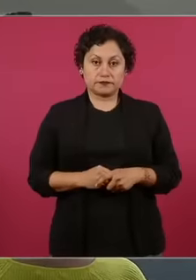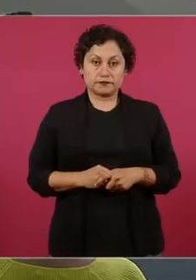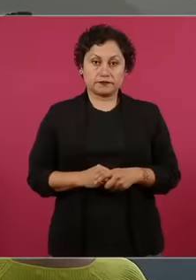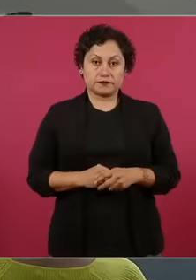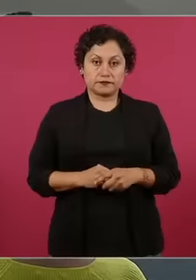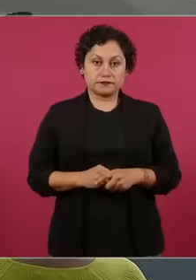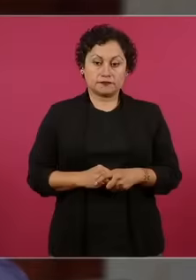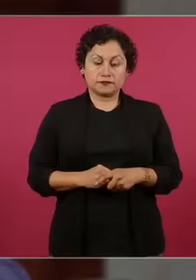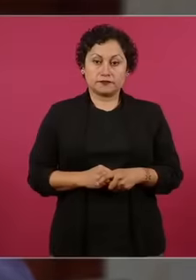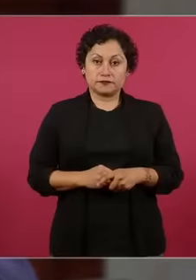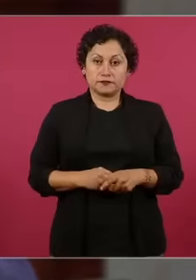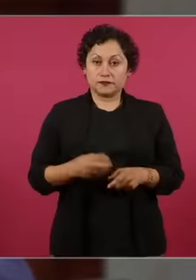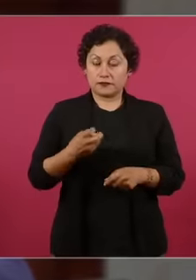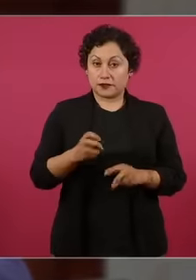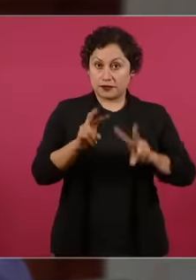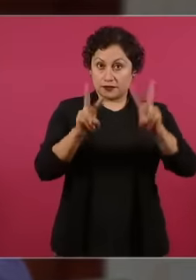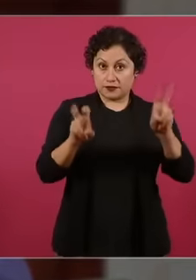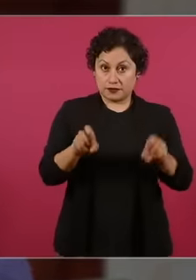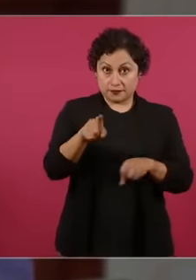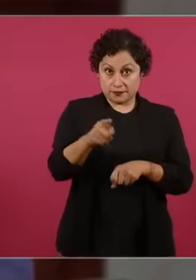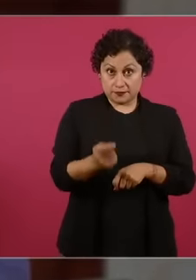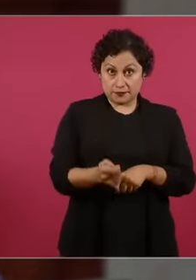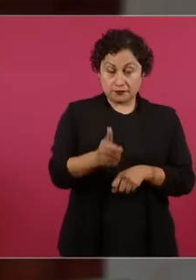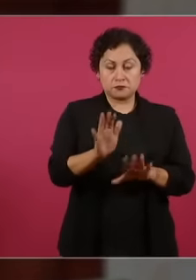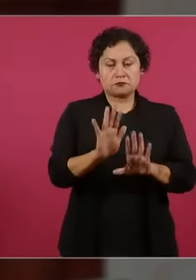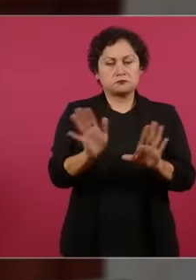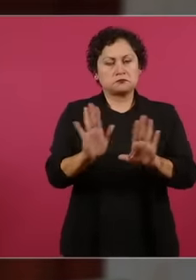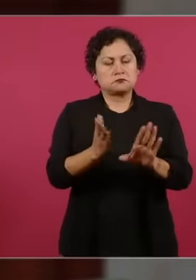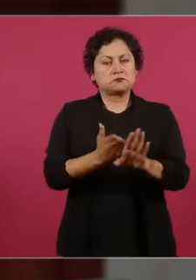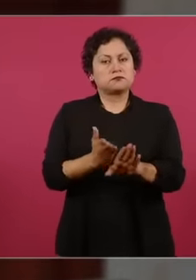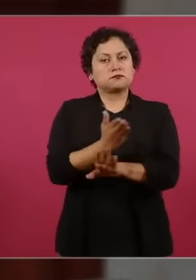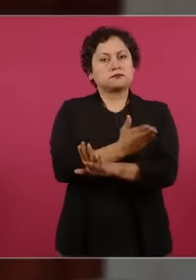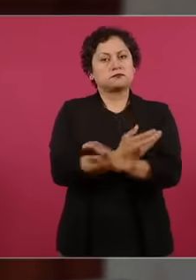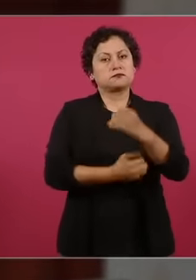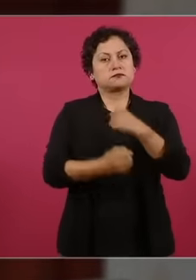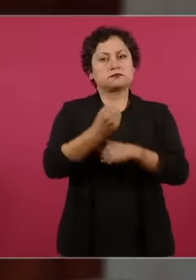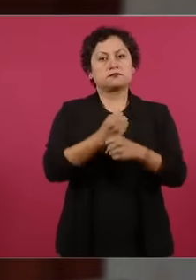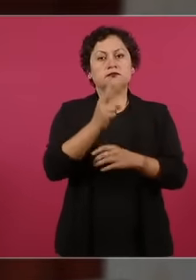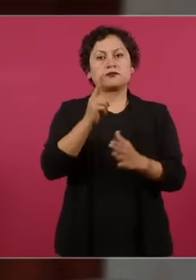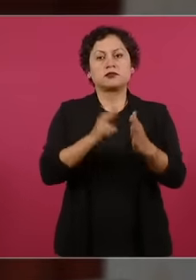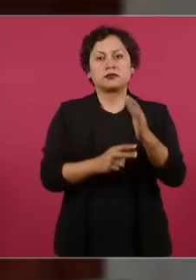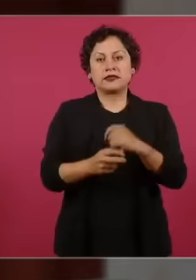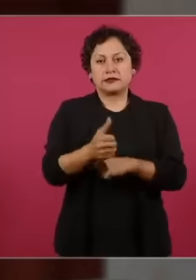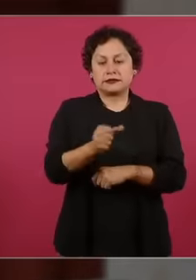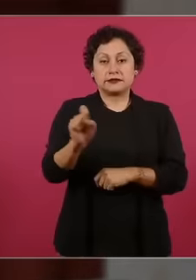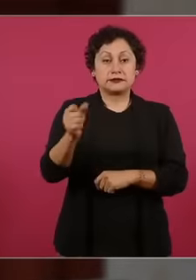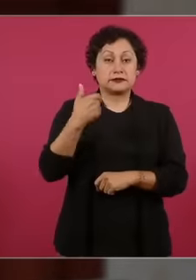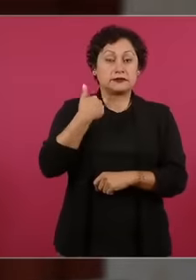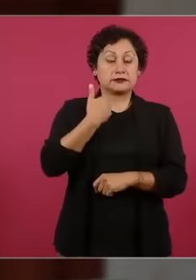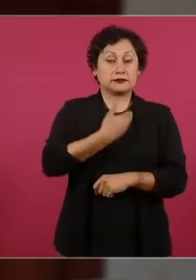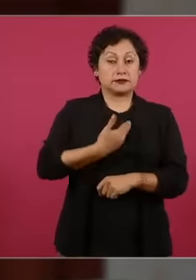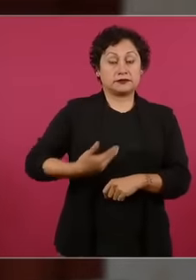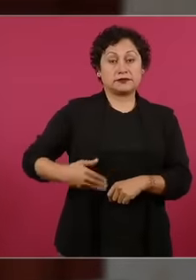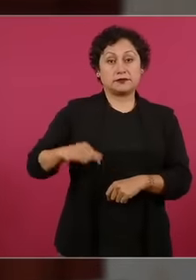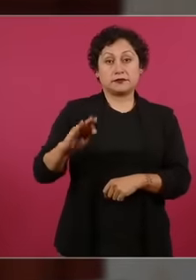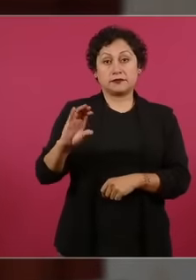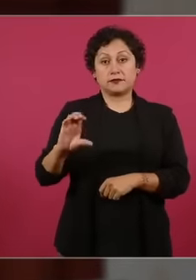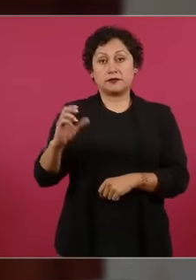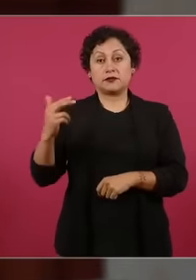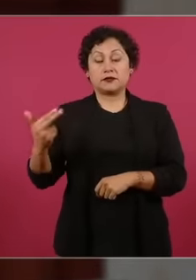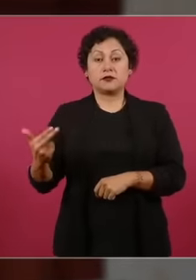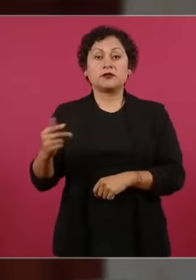usted. Tenemos muy presente los mexicanos que en el 2006 Calderón empezó esta